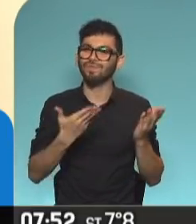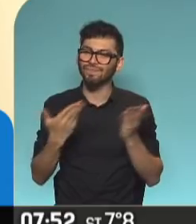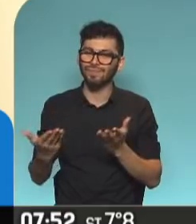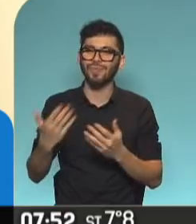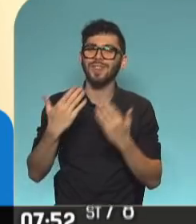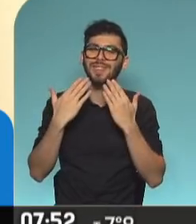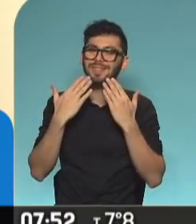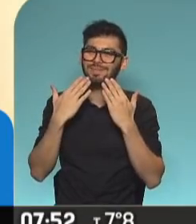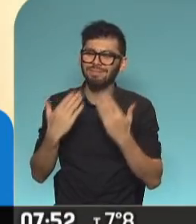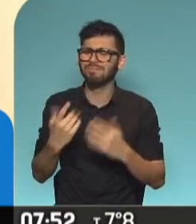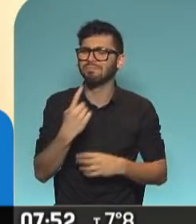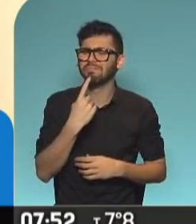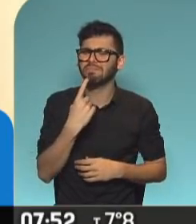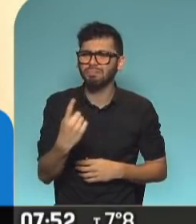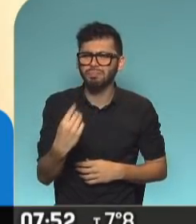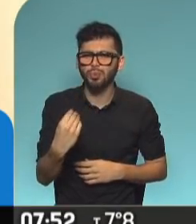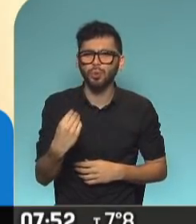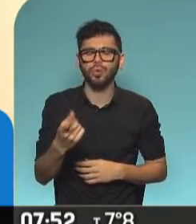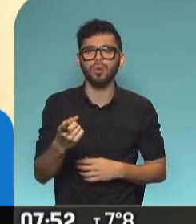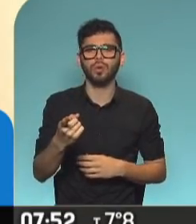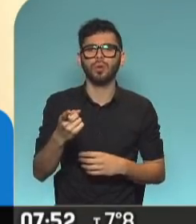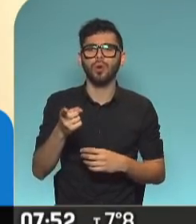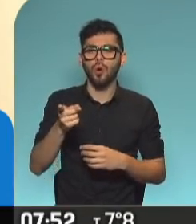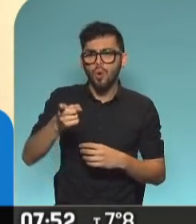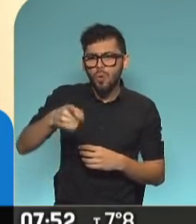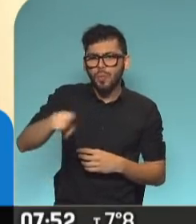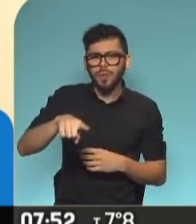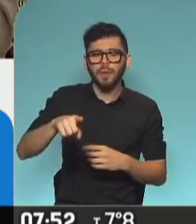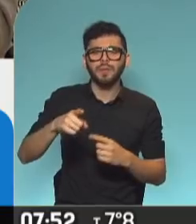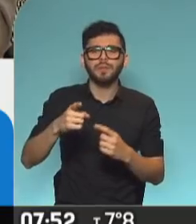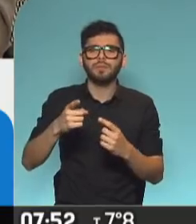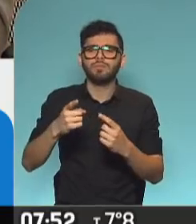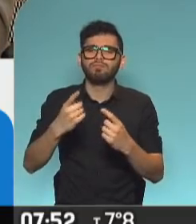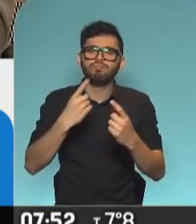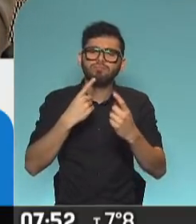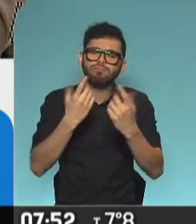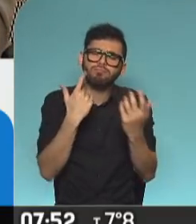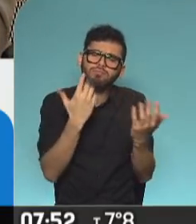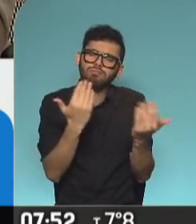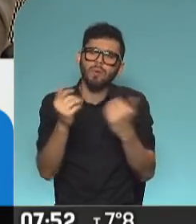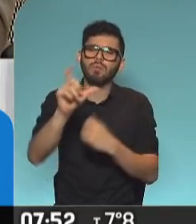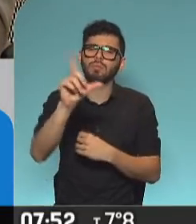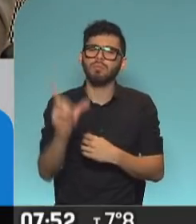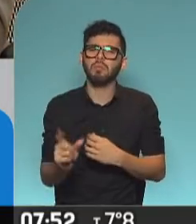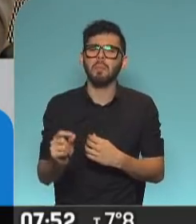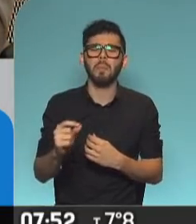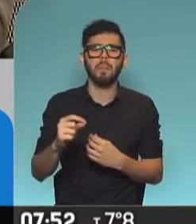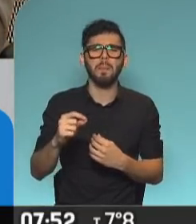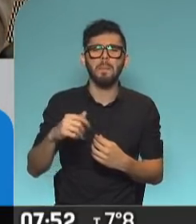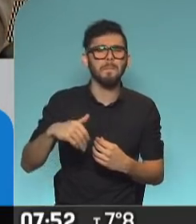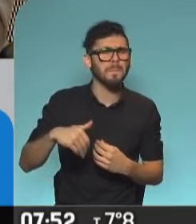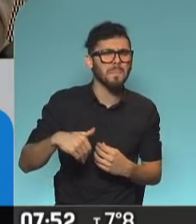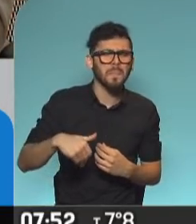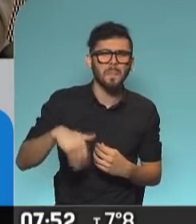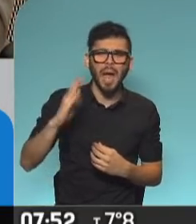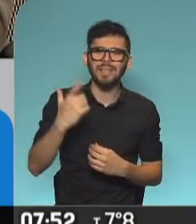muchísimas gracias. Consultarle, según el relevamiento que ustedes han hecho, ¿cuál es la región del país donde se han registrado la mayor